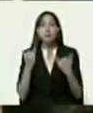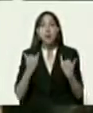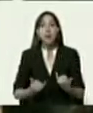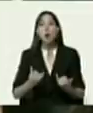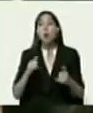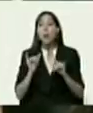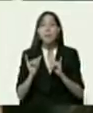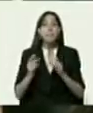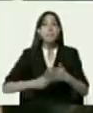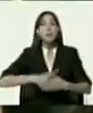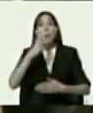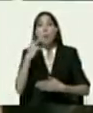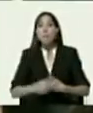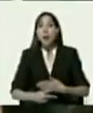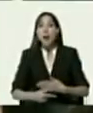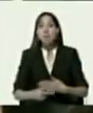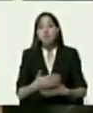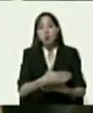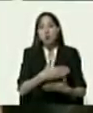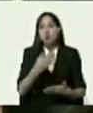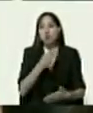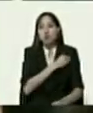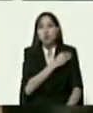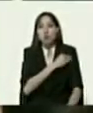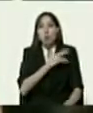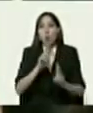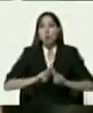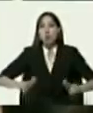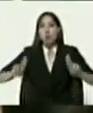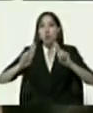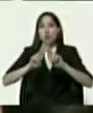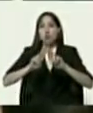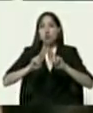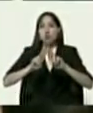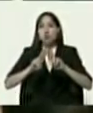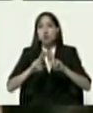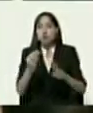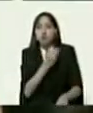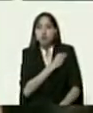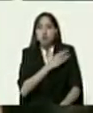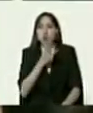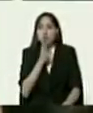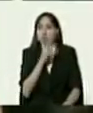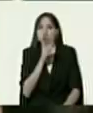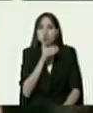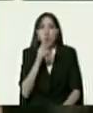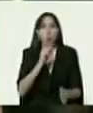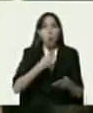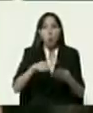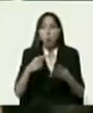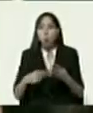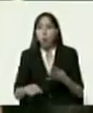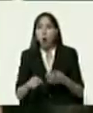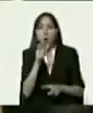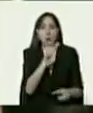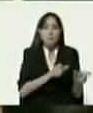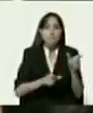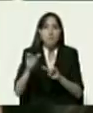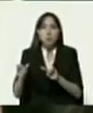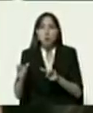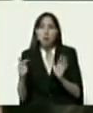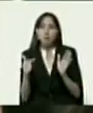no cuenta, según nos informan desde Naciones Unidas, desde OCHA, con los recursos. Los donantes no se han